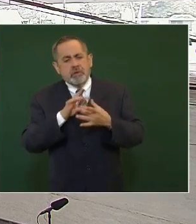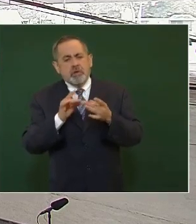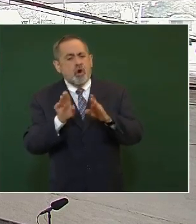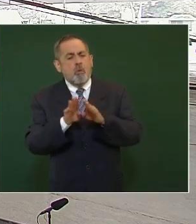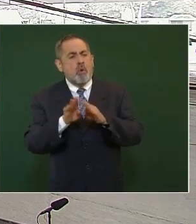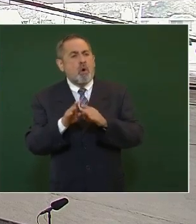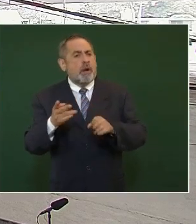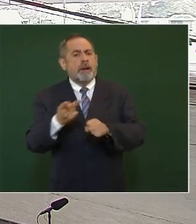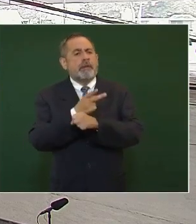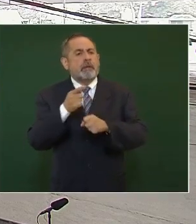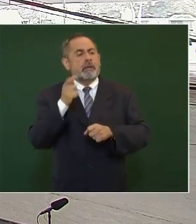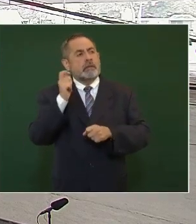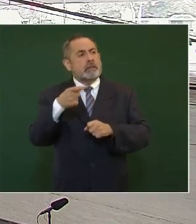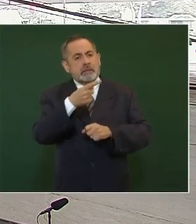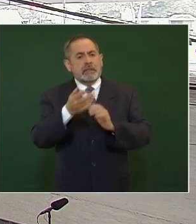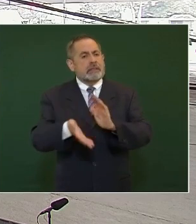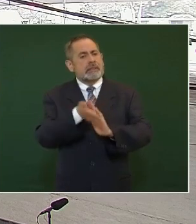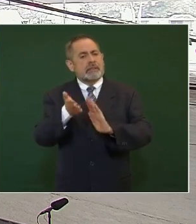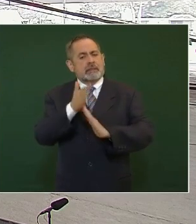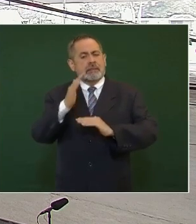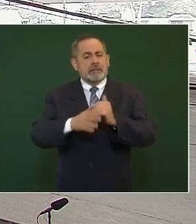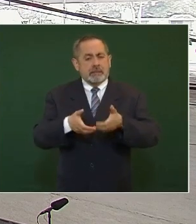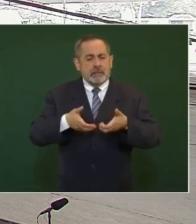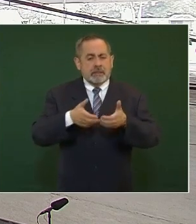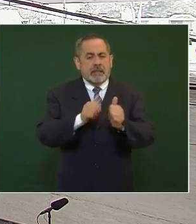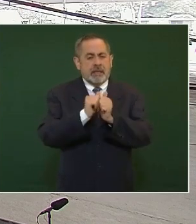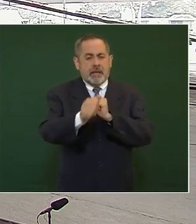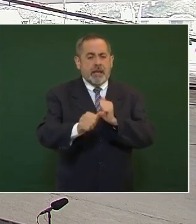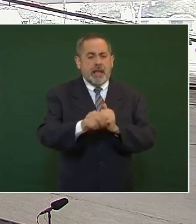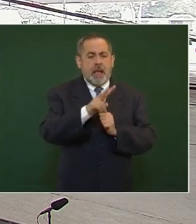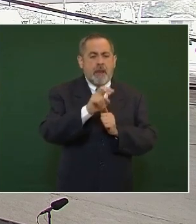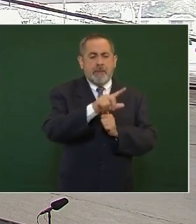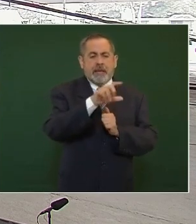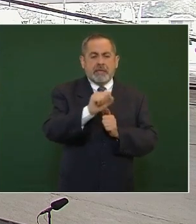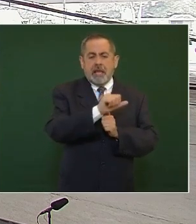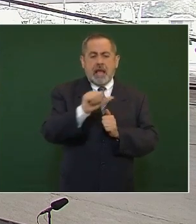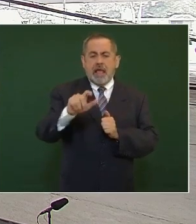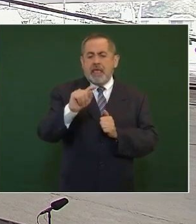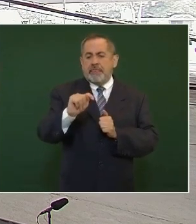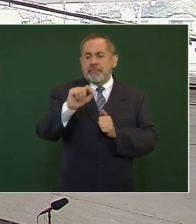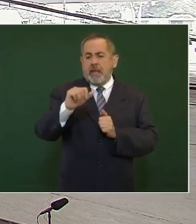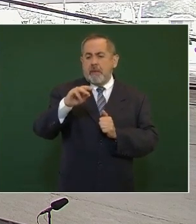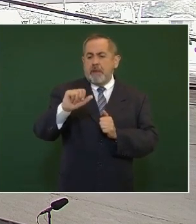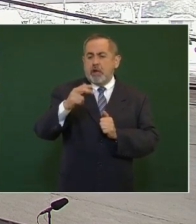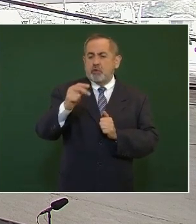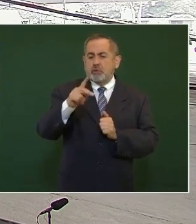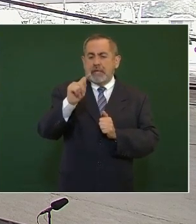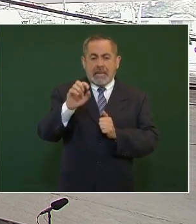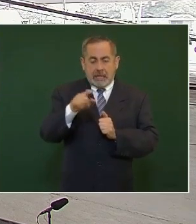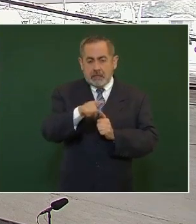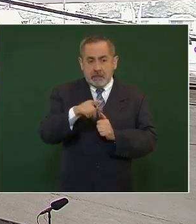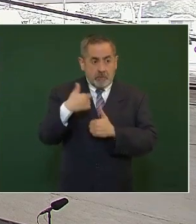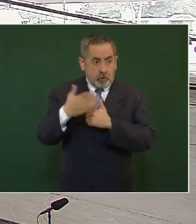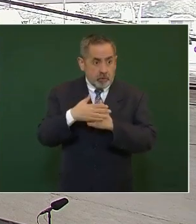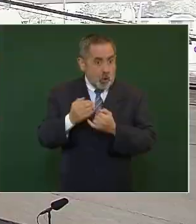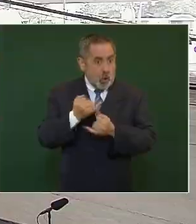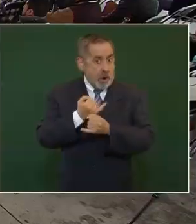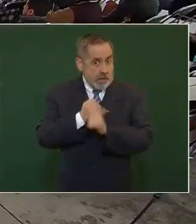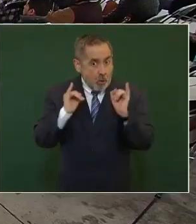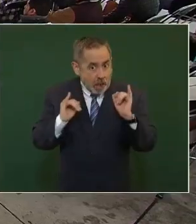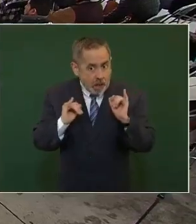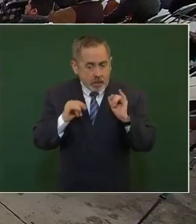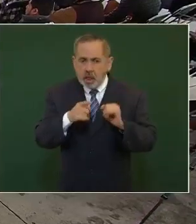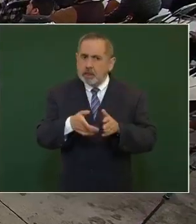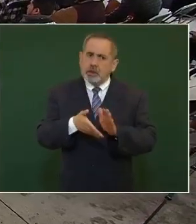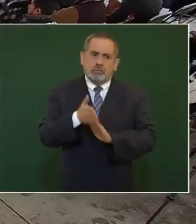va el adelanto de la construcción de la carretera Ciudad Valles-Tamazunchale, si se irá a acabar, la irá a inaugurar, porque sí, esa es una carretera